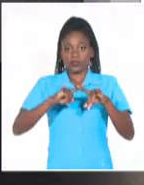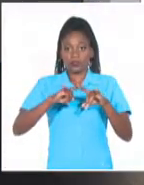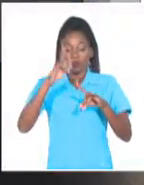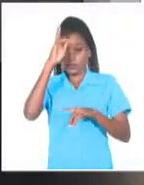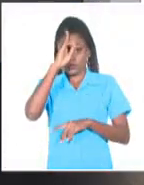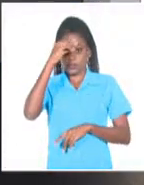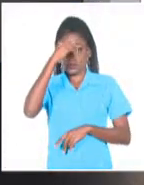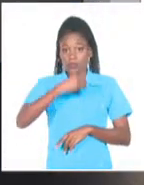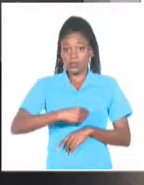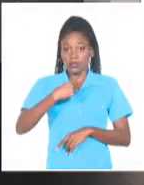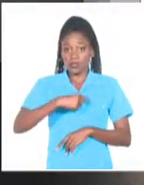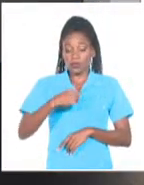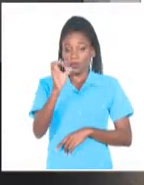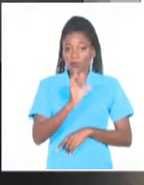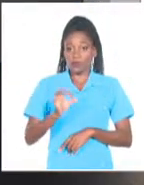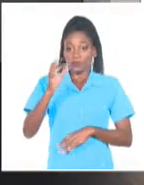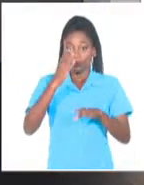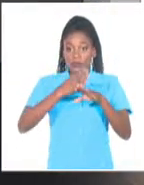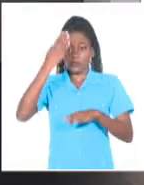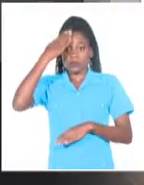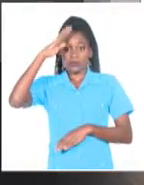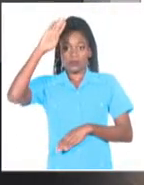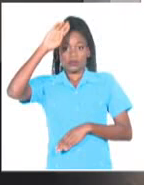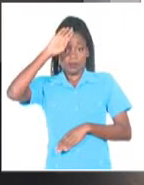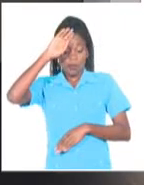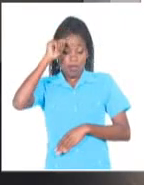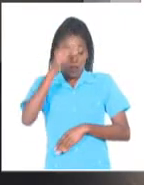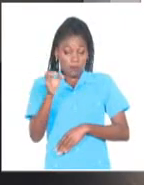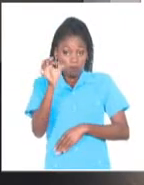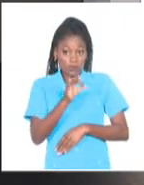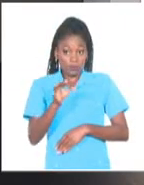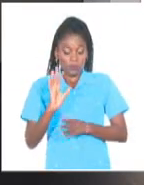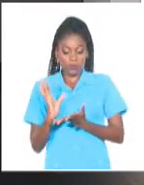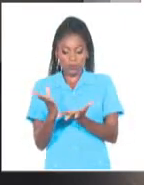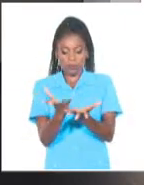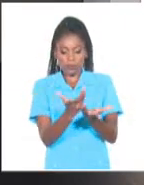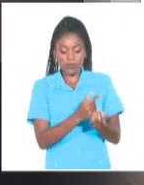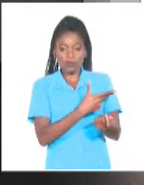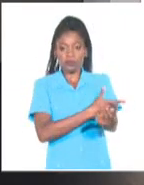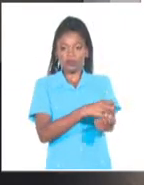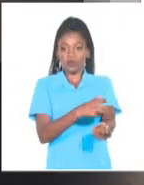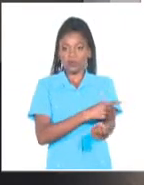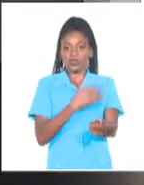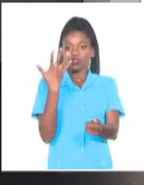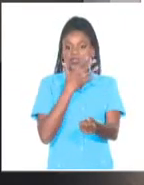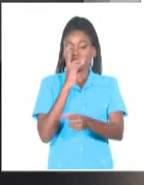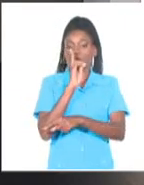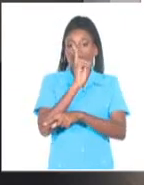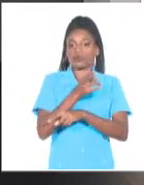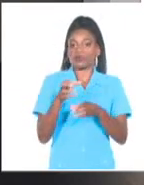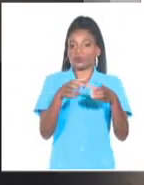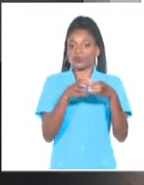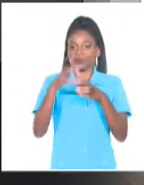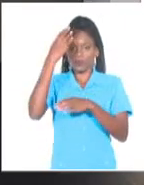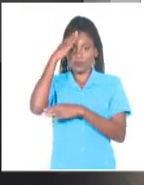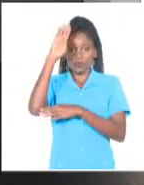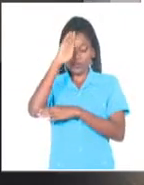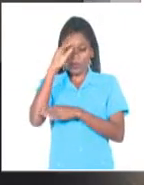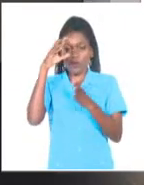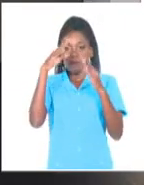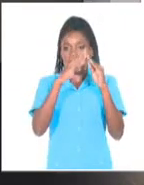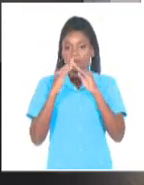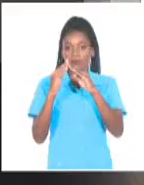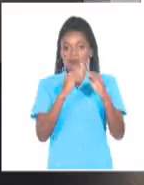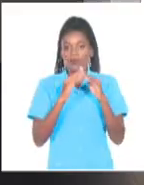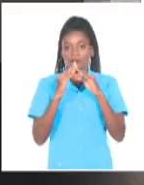hermanos aí del municipio santiaguero de Palma Soriano recibieron hoy un donativo enviado por la asociación de cubanos residentes en